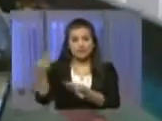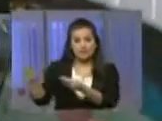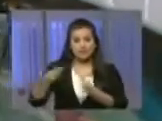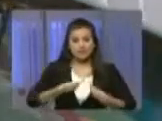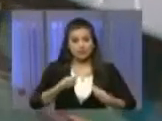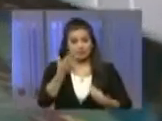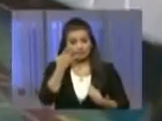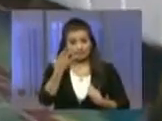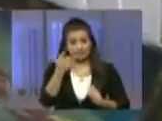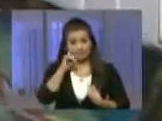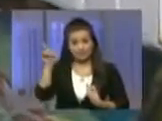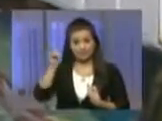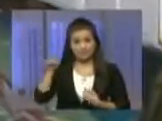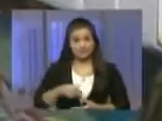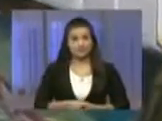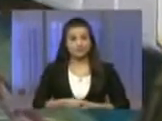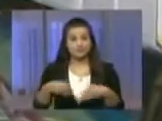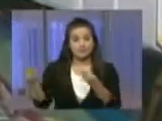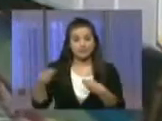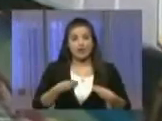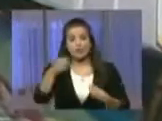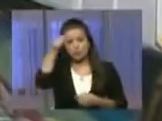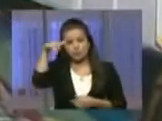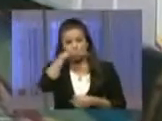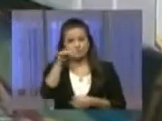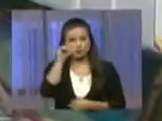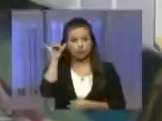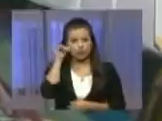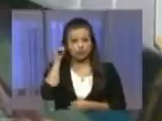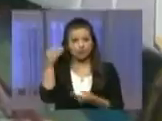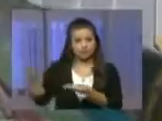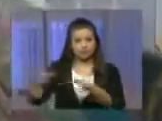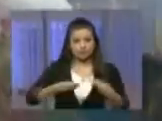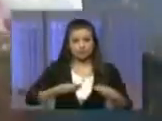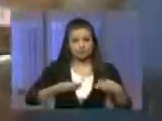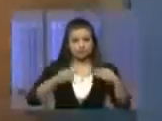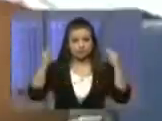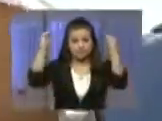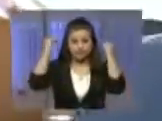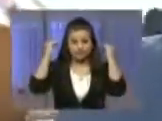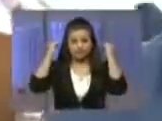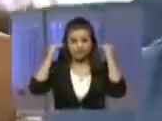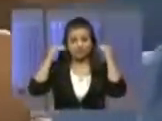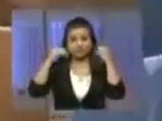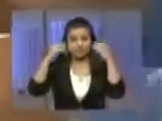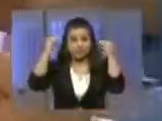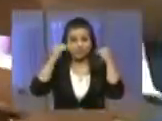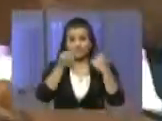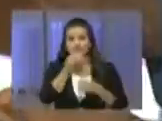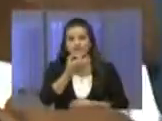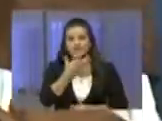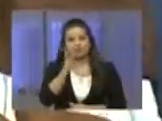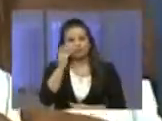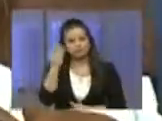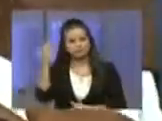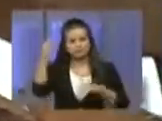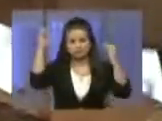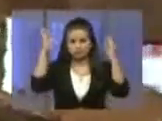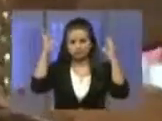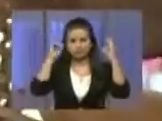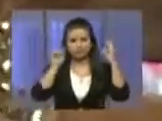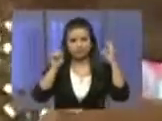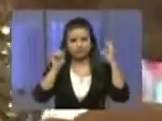Miren el pueblo yupa de per Nos mandó esta belleza con un ojo que lo